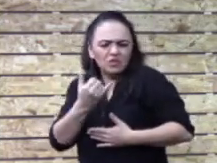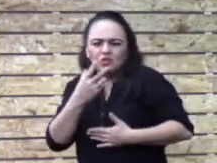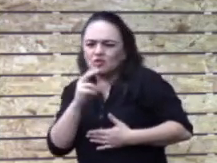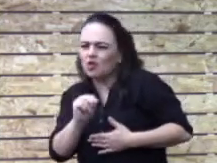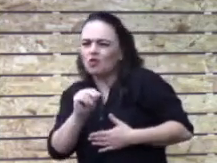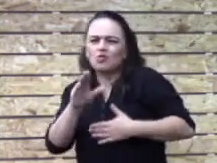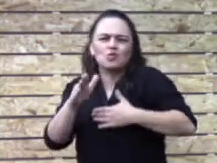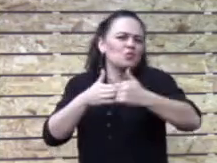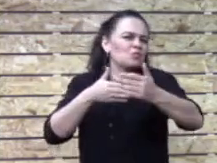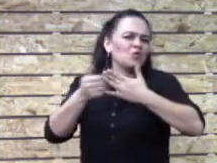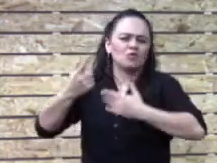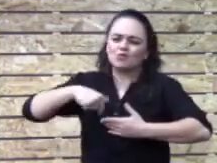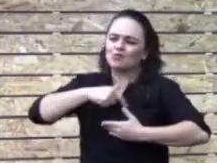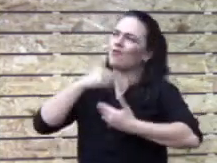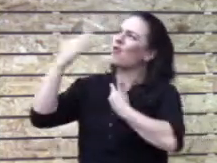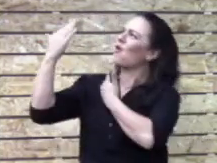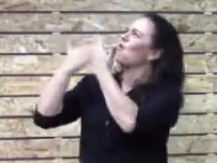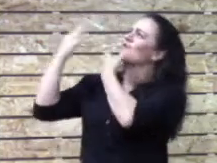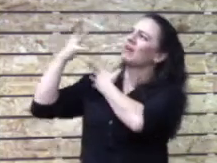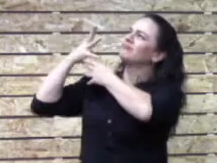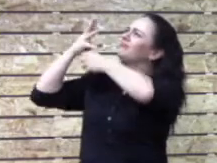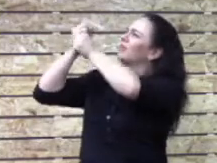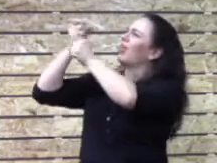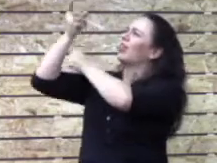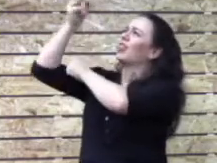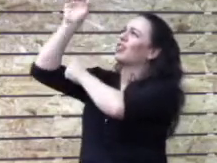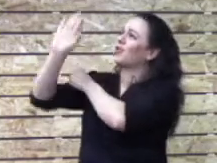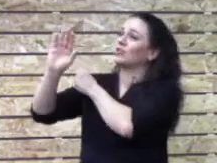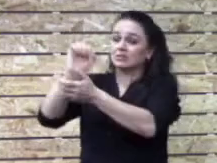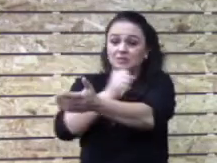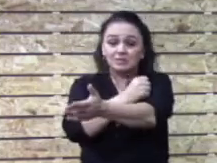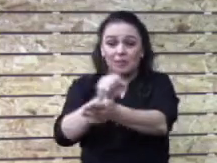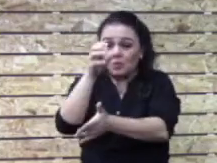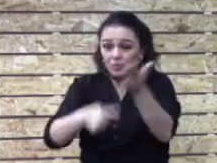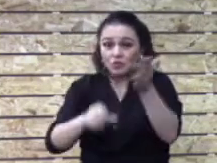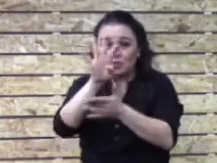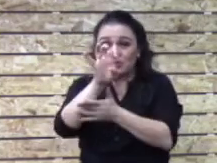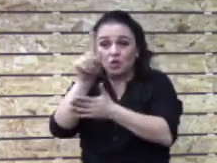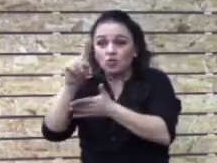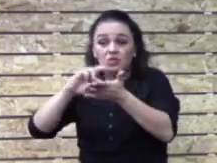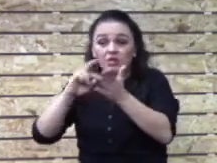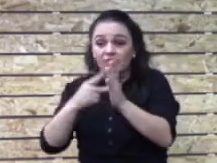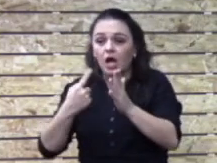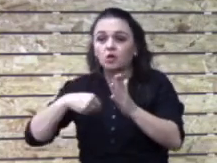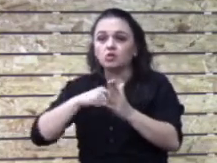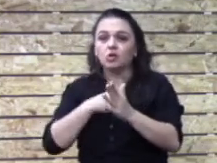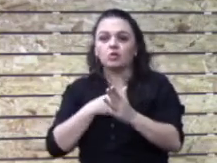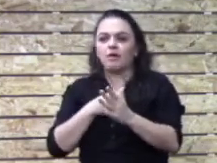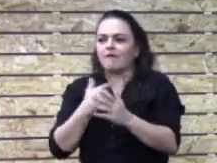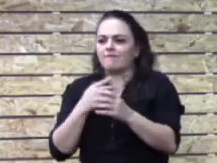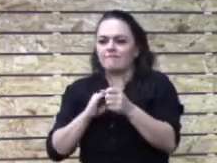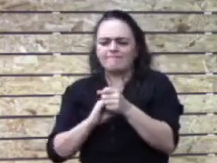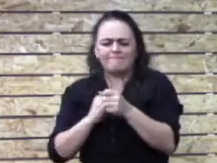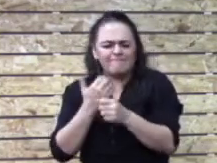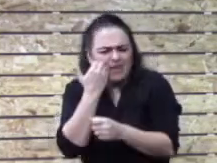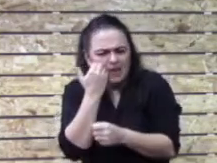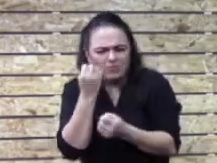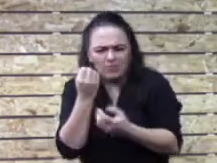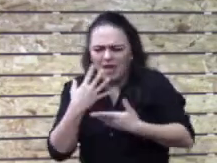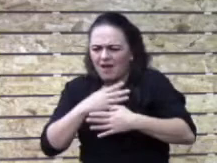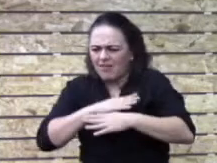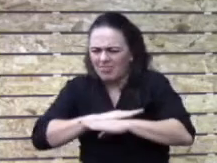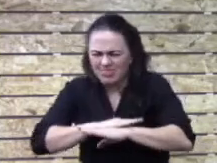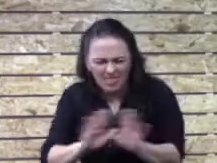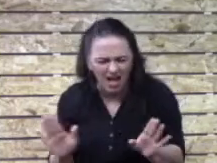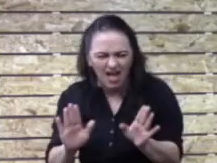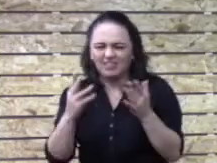del problema. El Salmo 91 no quiere decir que no sufriremos, sino que nada pasará